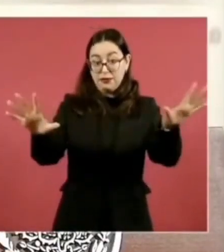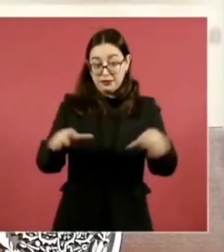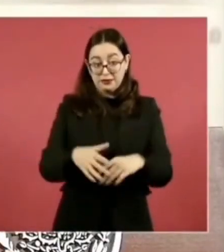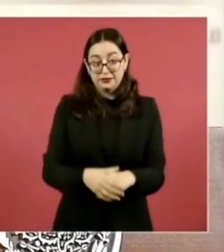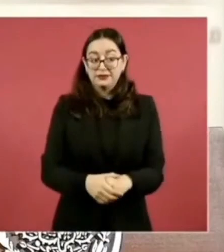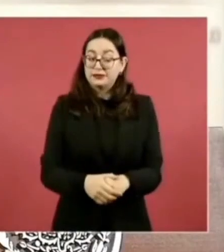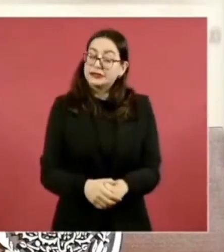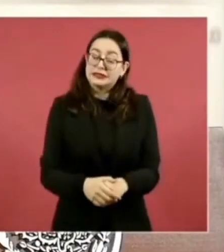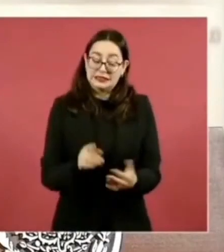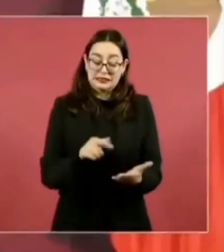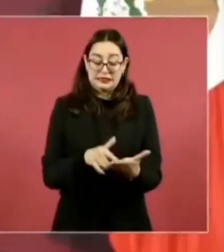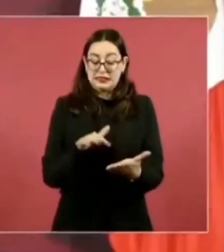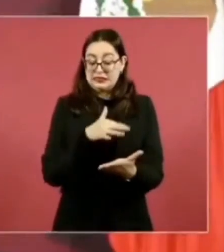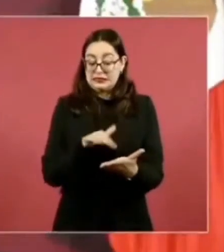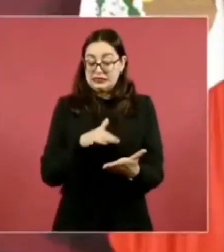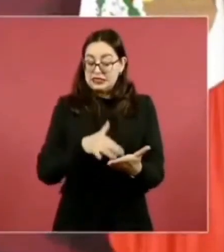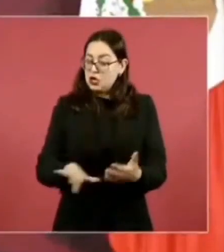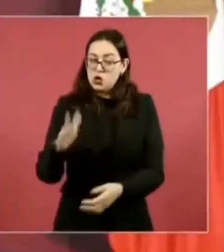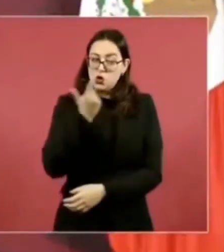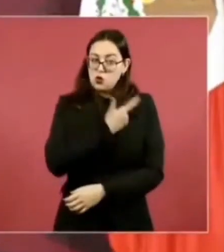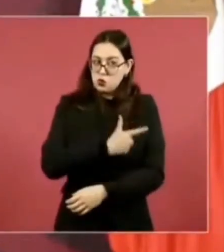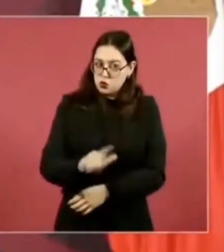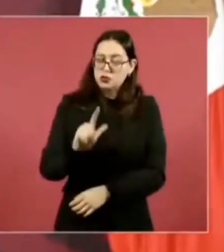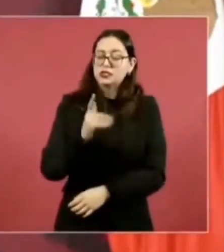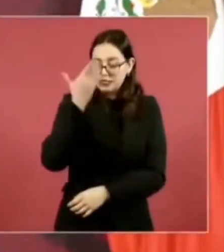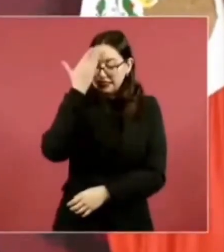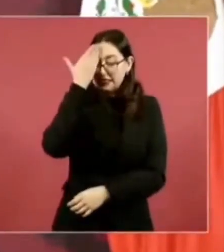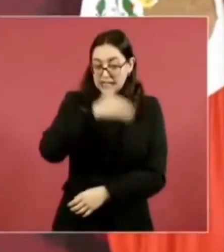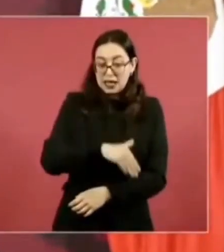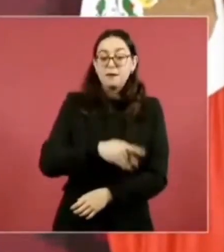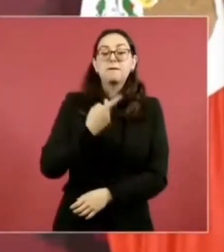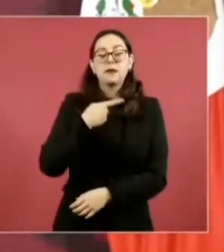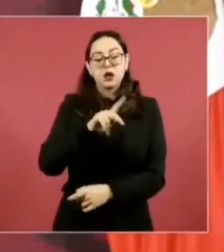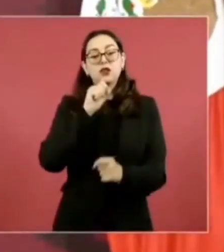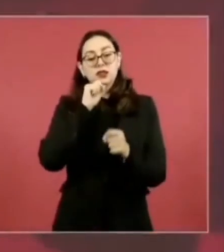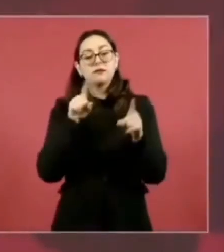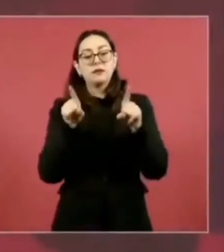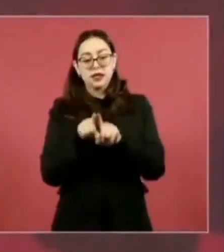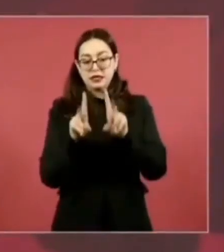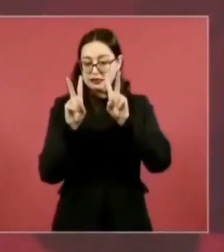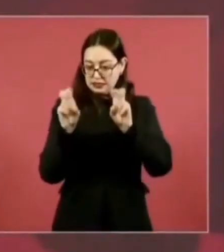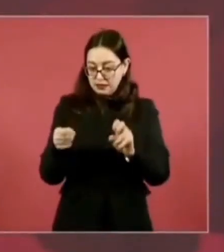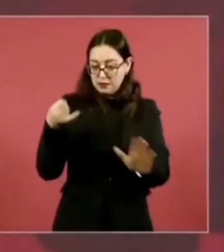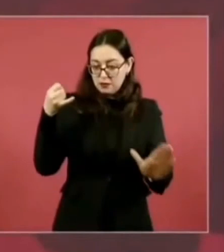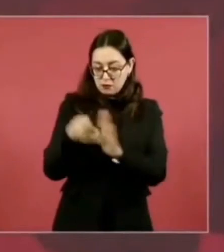algunos. Pero estoy hablando de esto.